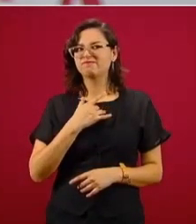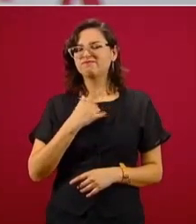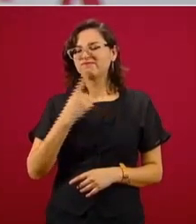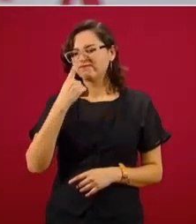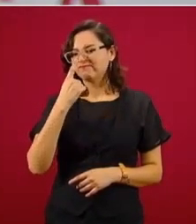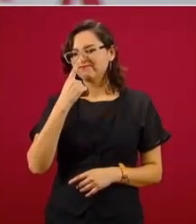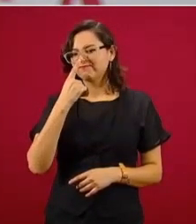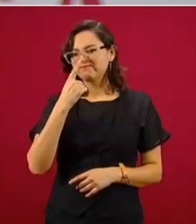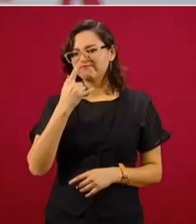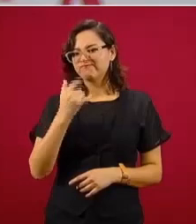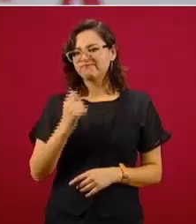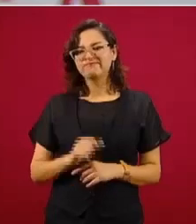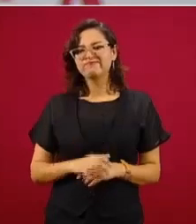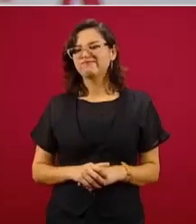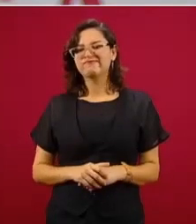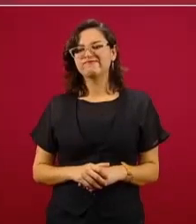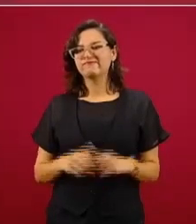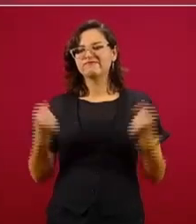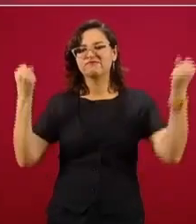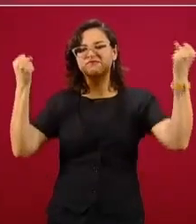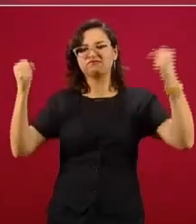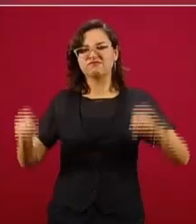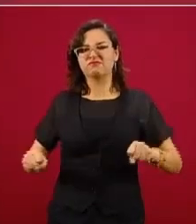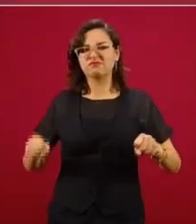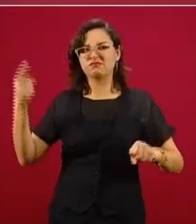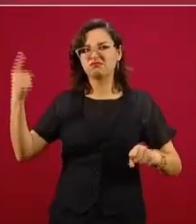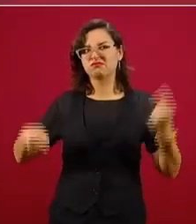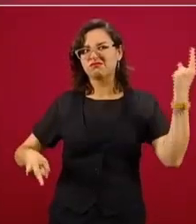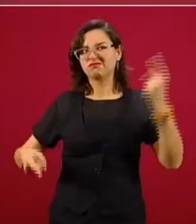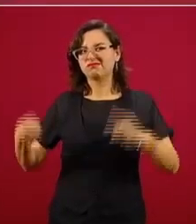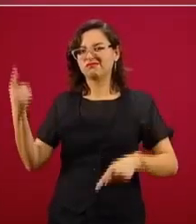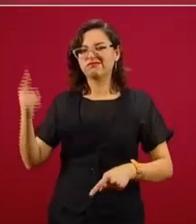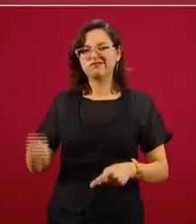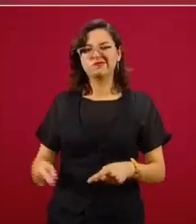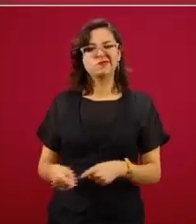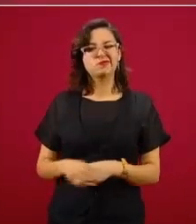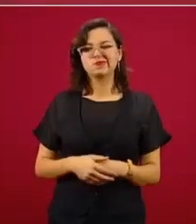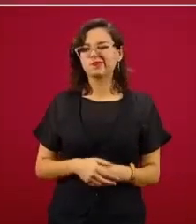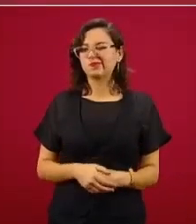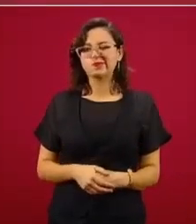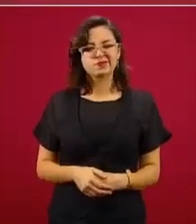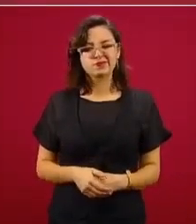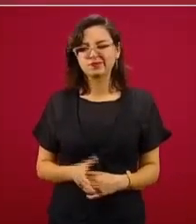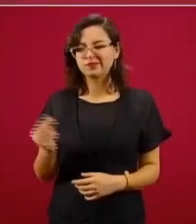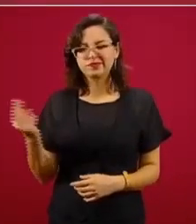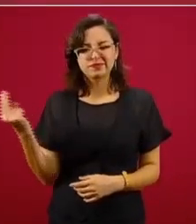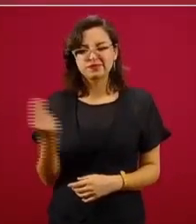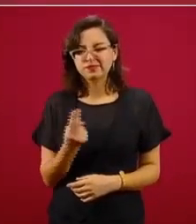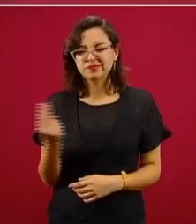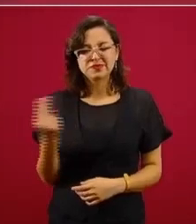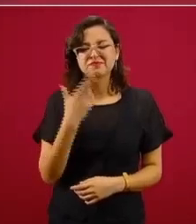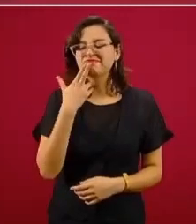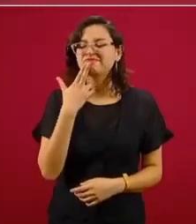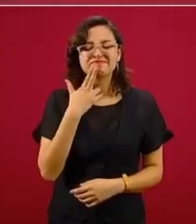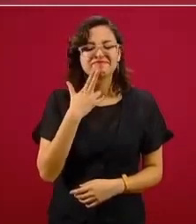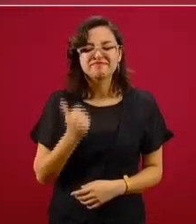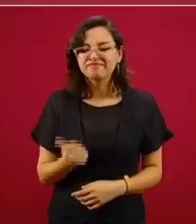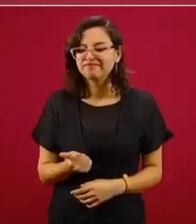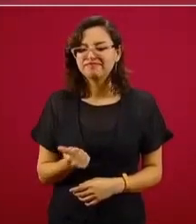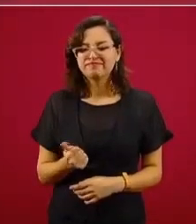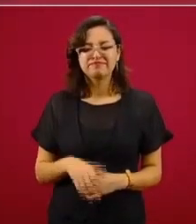no hace falta. no sirve.